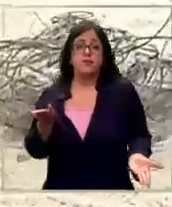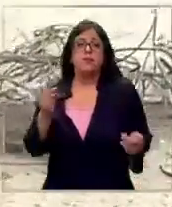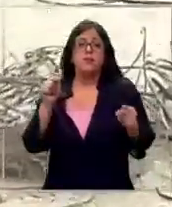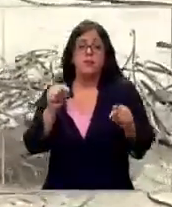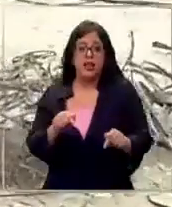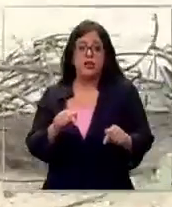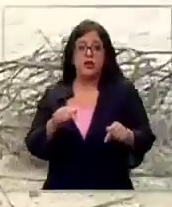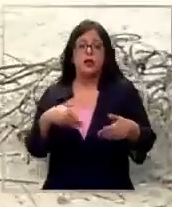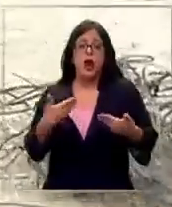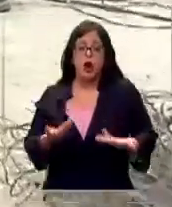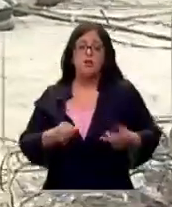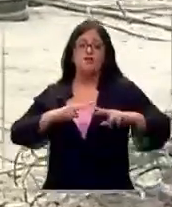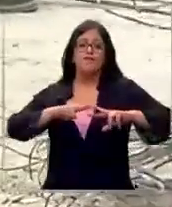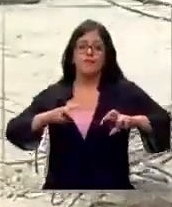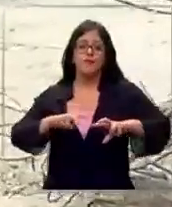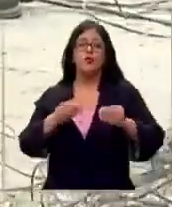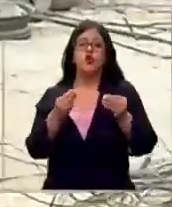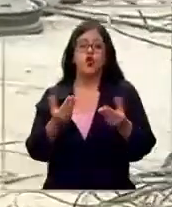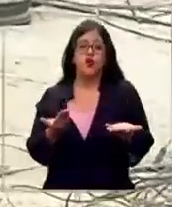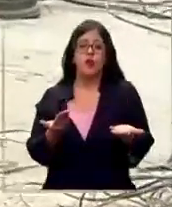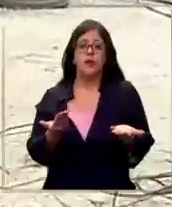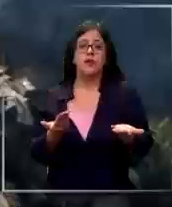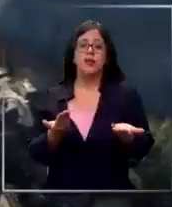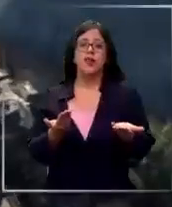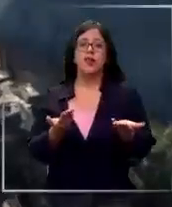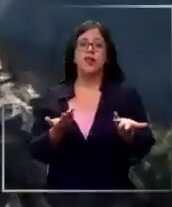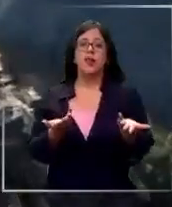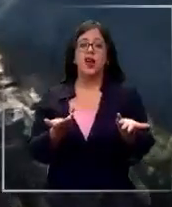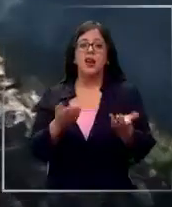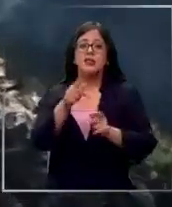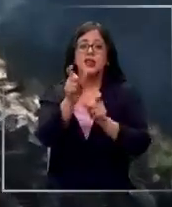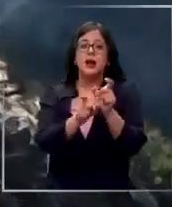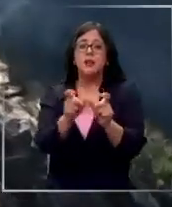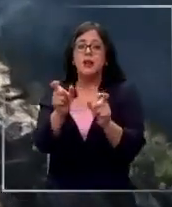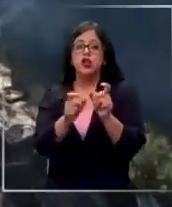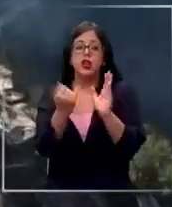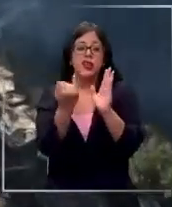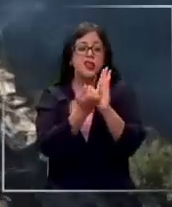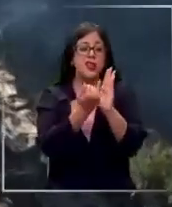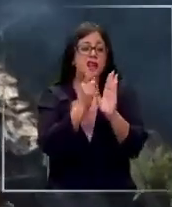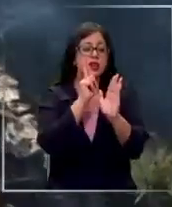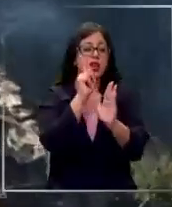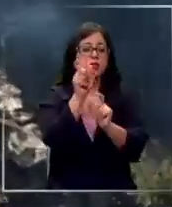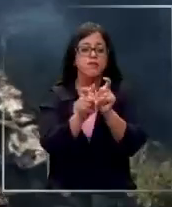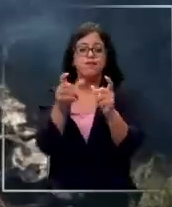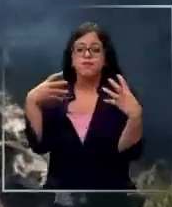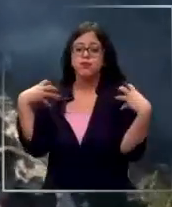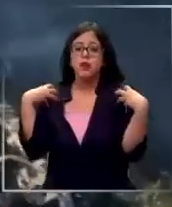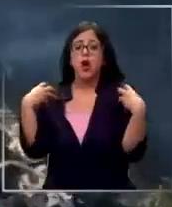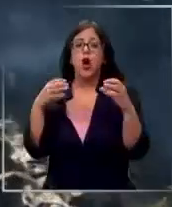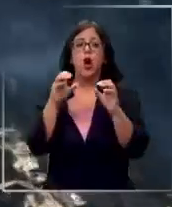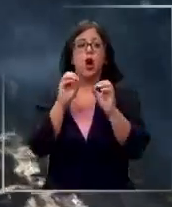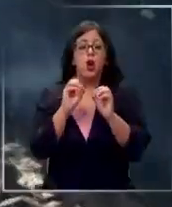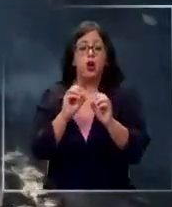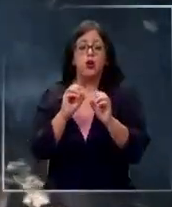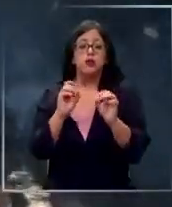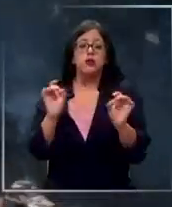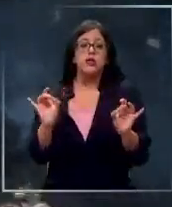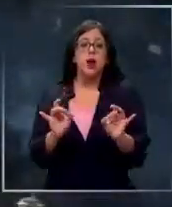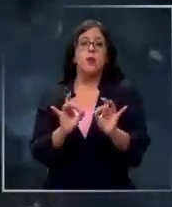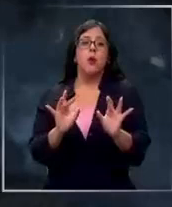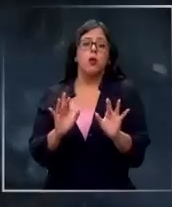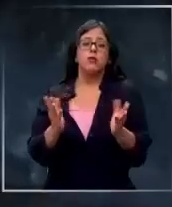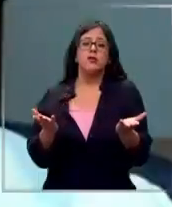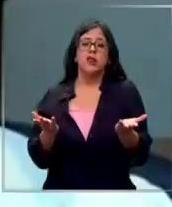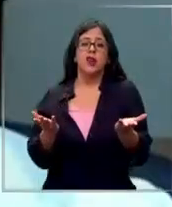estamos hoy día determinando, y obviamente la identidad, si es que es posible determinar la identidad específica de las personas, o si fue ya